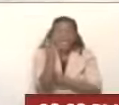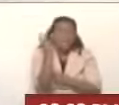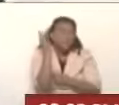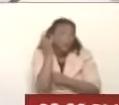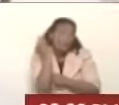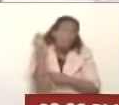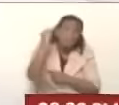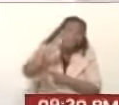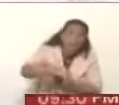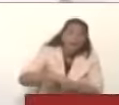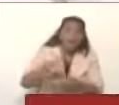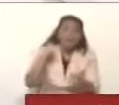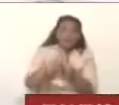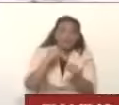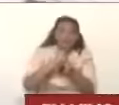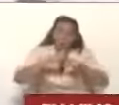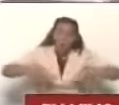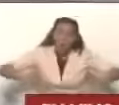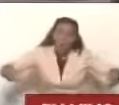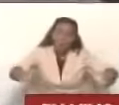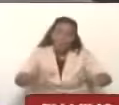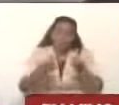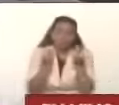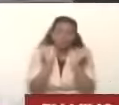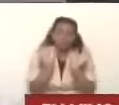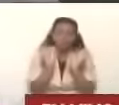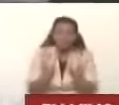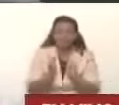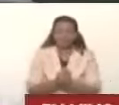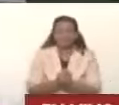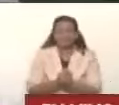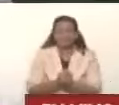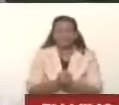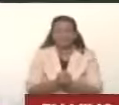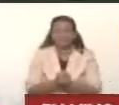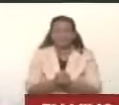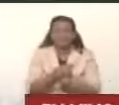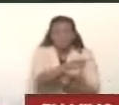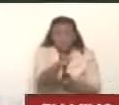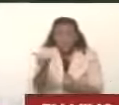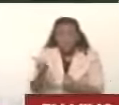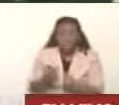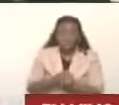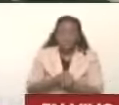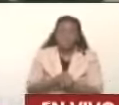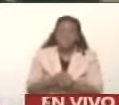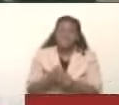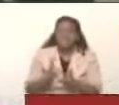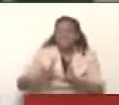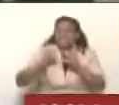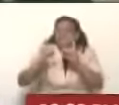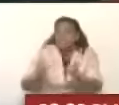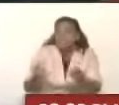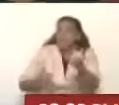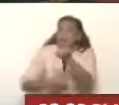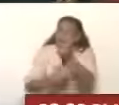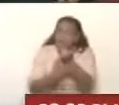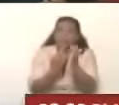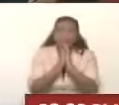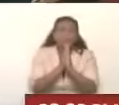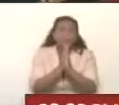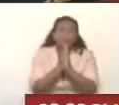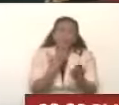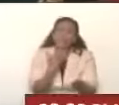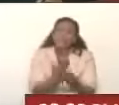mujeres guerreras que tienen sus hijos, presidente. Y le pido que nos siga apoyando,